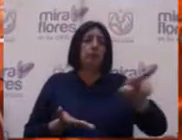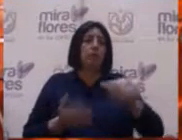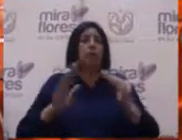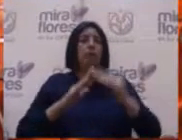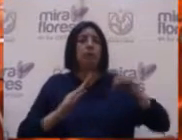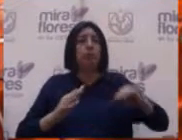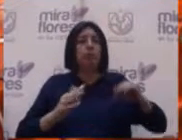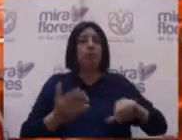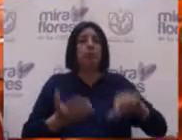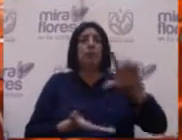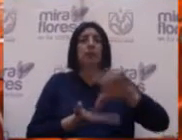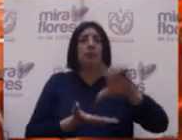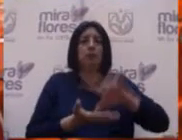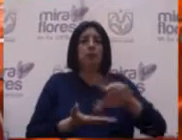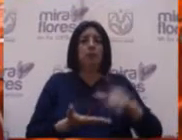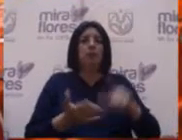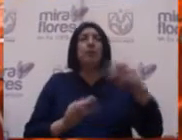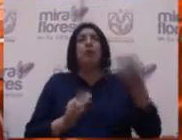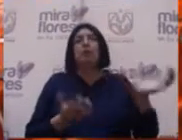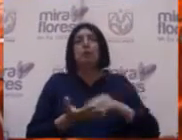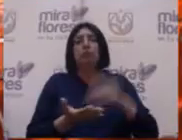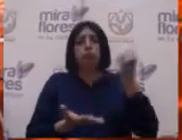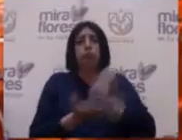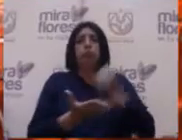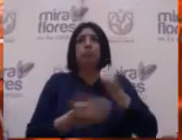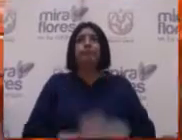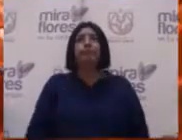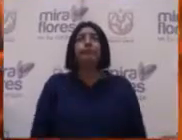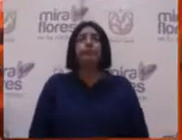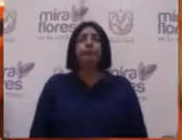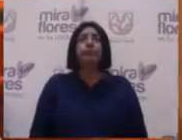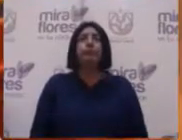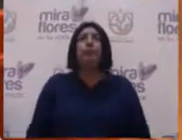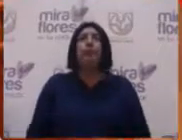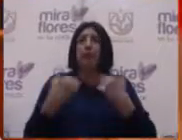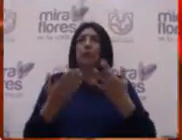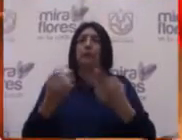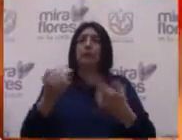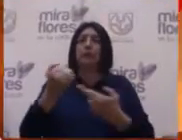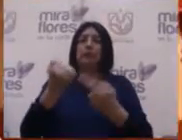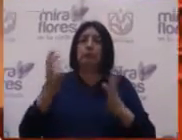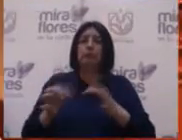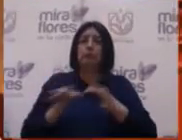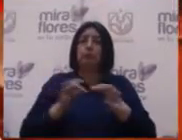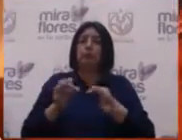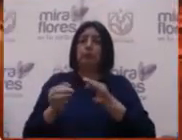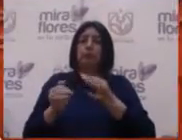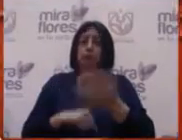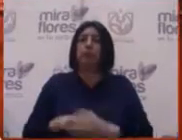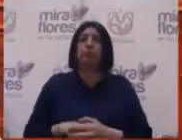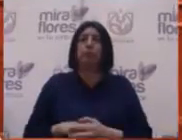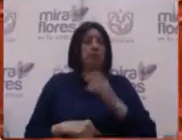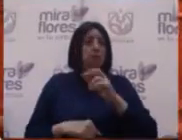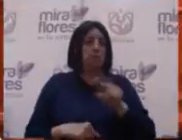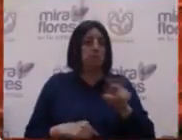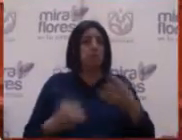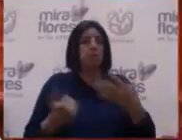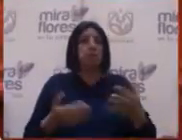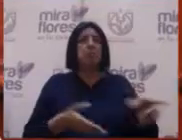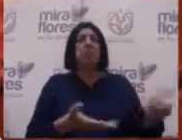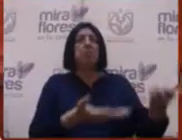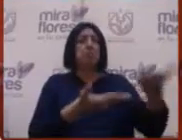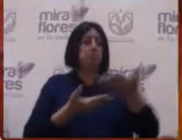Municipalidad Metropolitana de Lima para su ratificación. Gracias. Muy bien, muchas gracias, regidora, por la explicación realizada. Veo que esto también viene